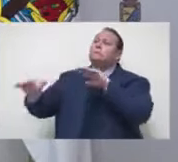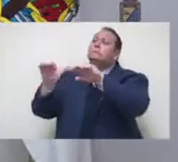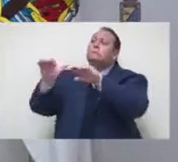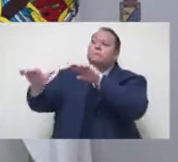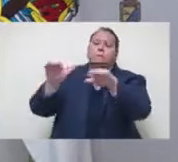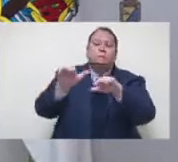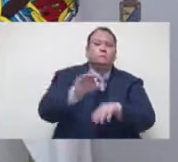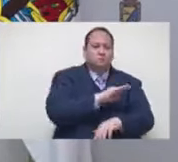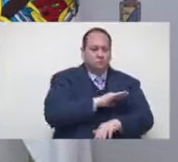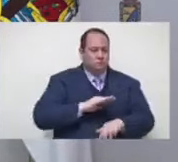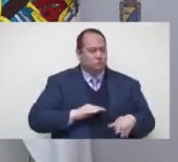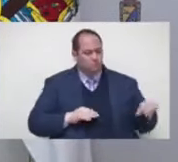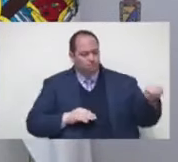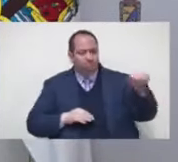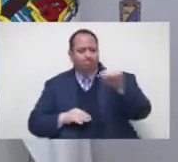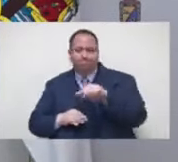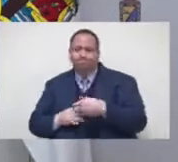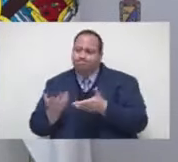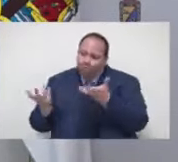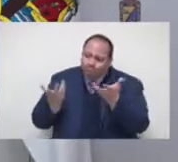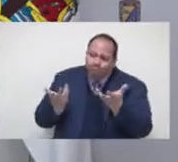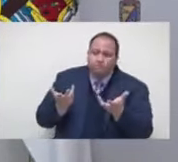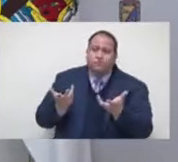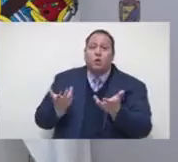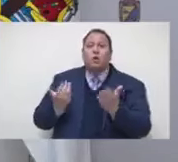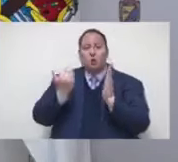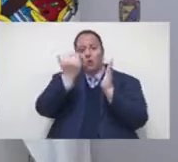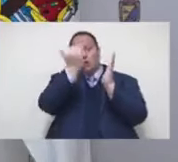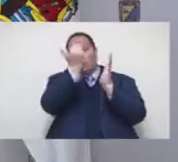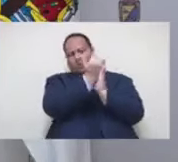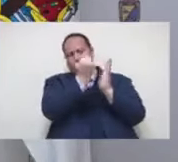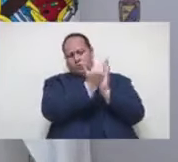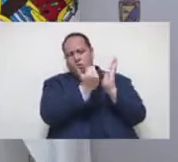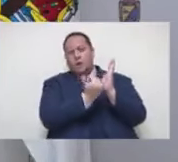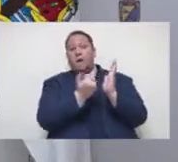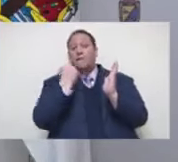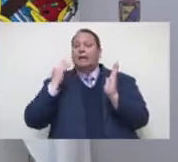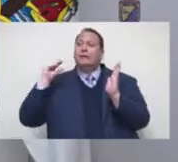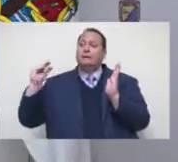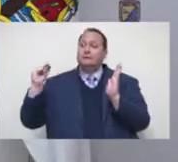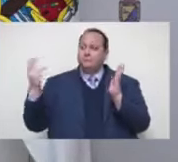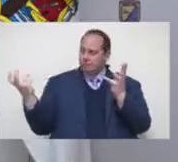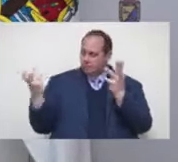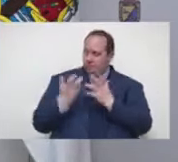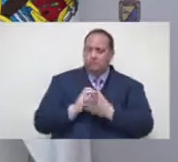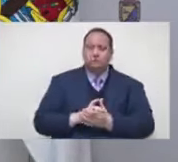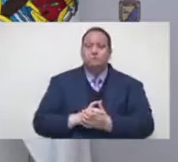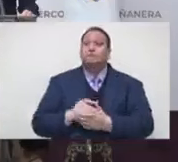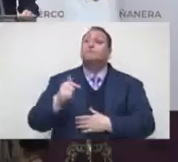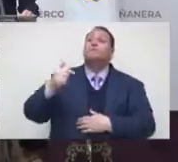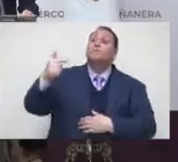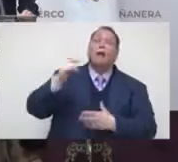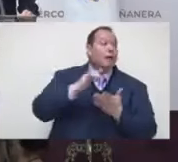distintos ayuntamientos en base a una agenda programada para las capacitaciones. Muchas gracias. Continuamos